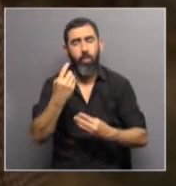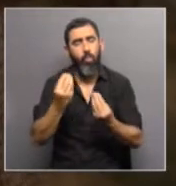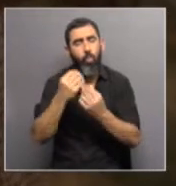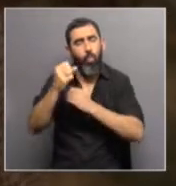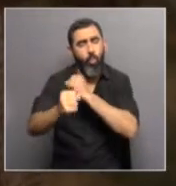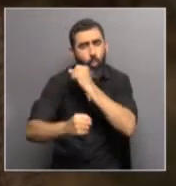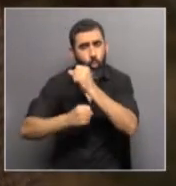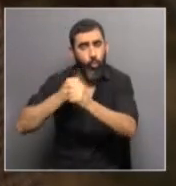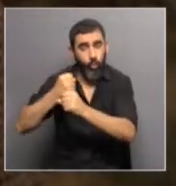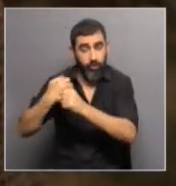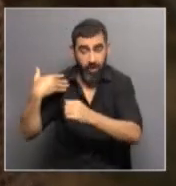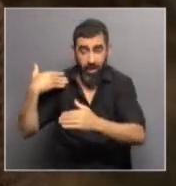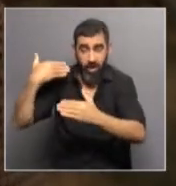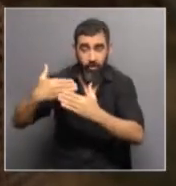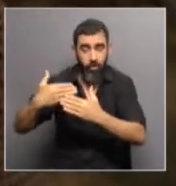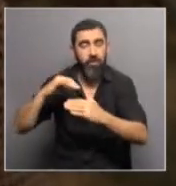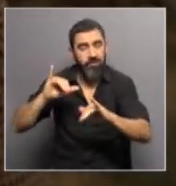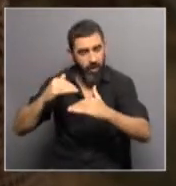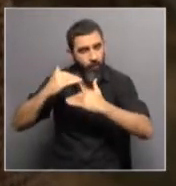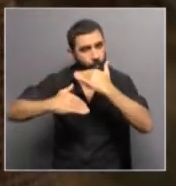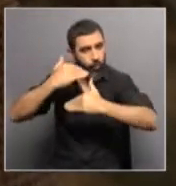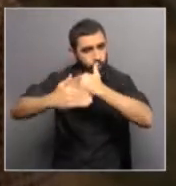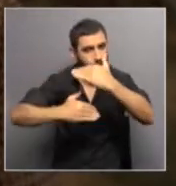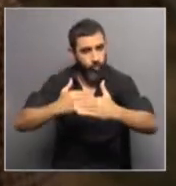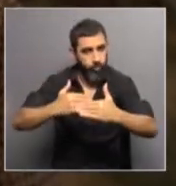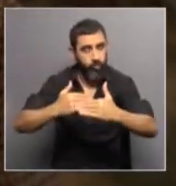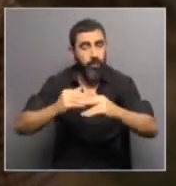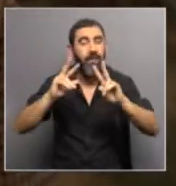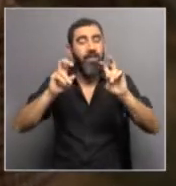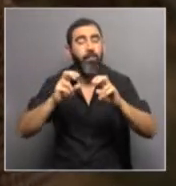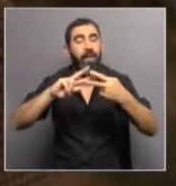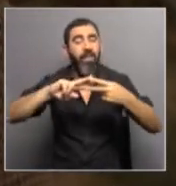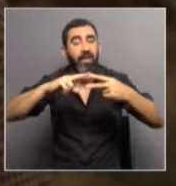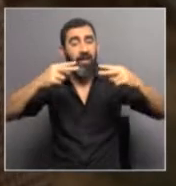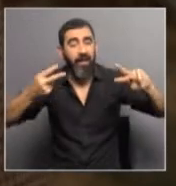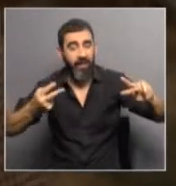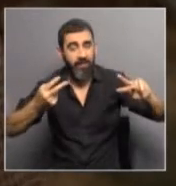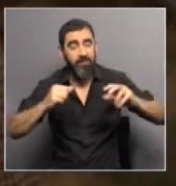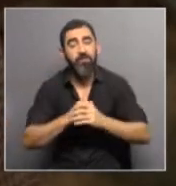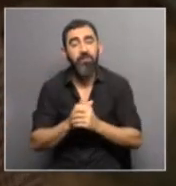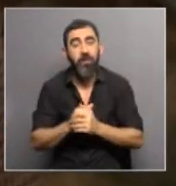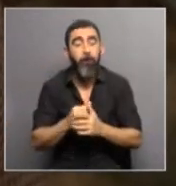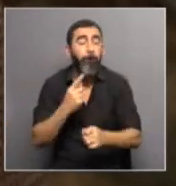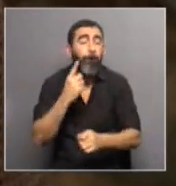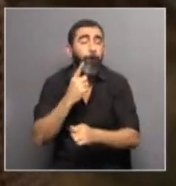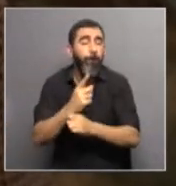años se ha ido evolucionando el manejo de la genética. Las